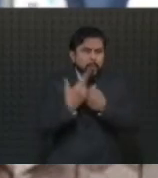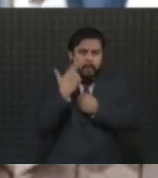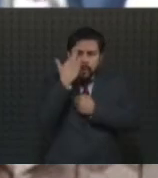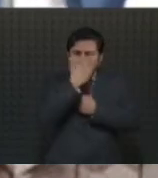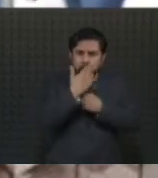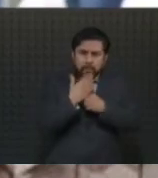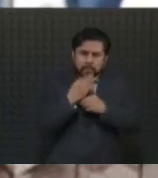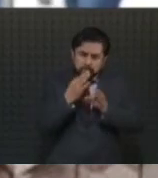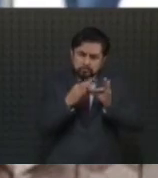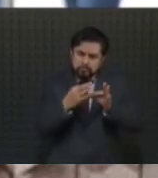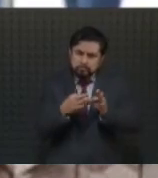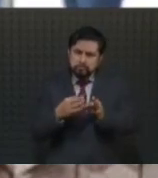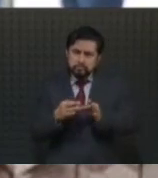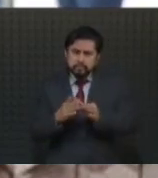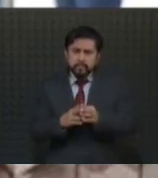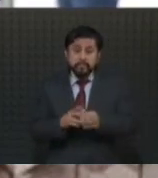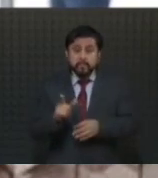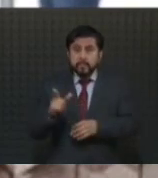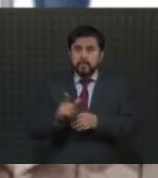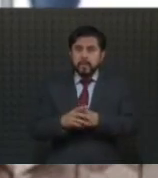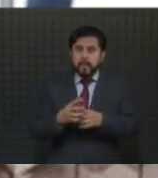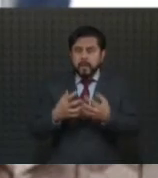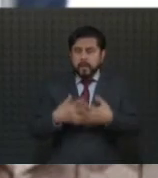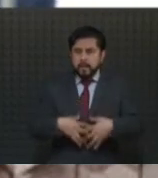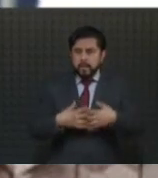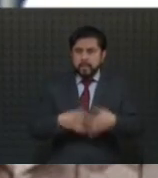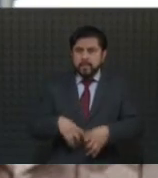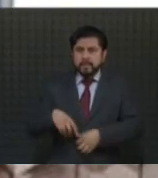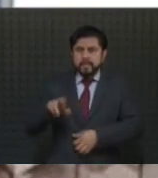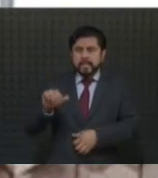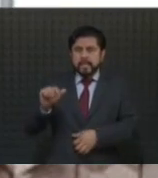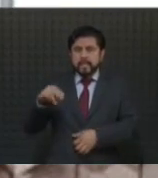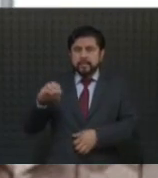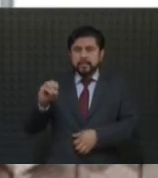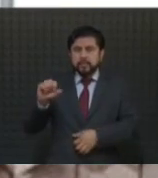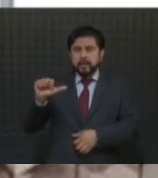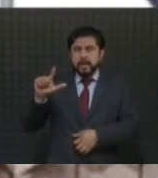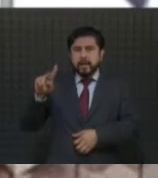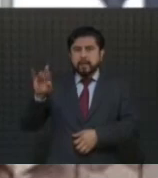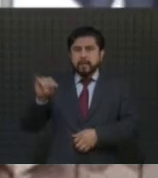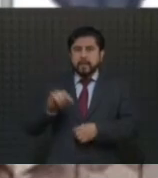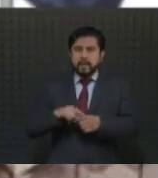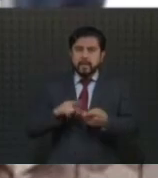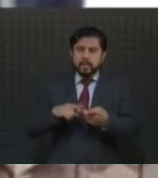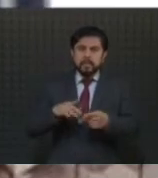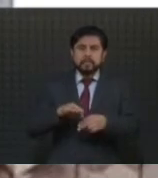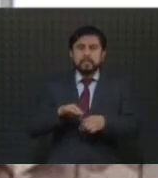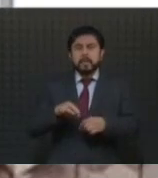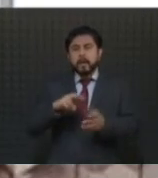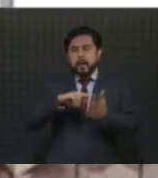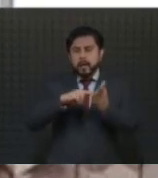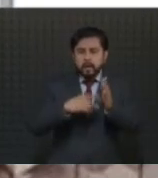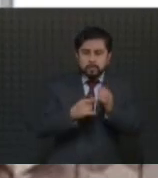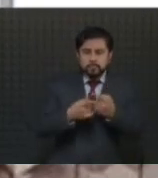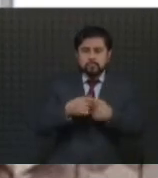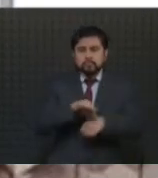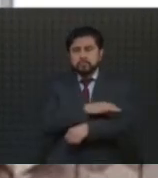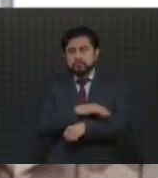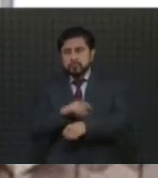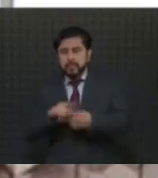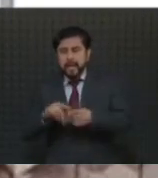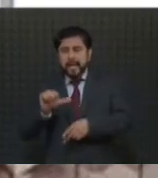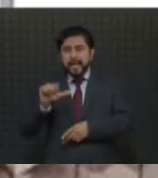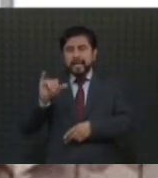Aquí la empresa, a Roberto Álvarez, muchas gracias, a los arquitectos, a Andrés Pastor y a Lina Puerta, que